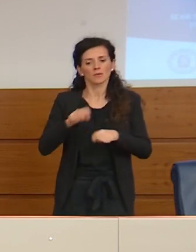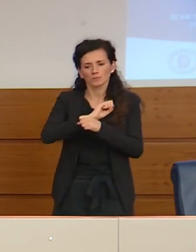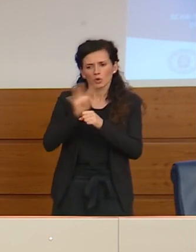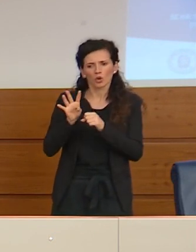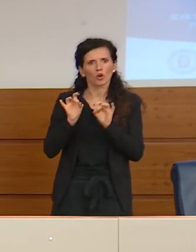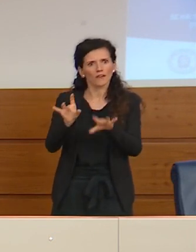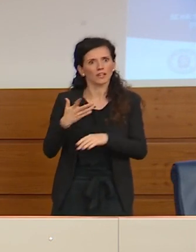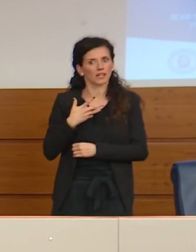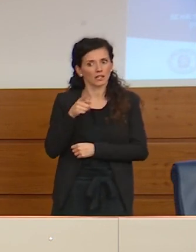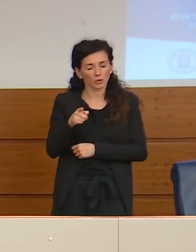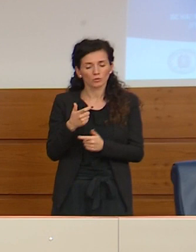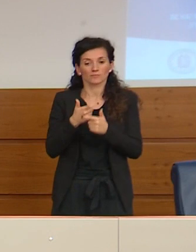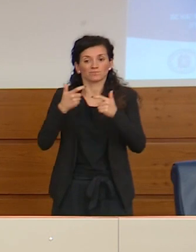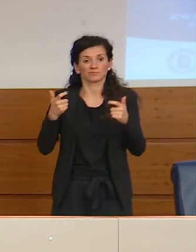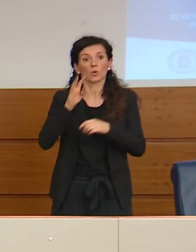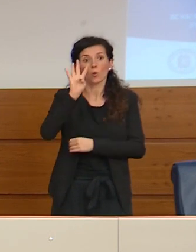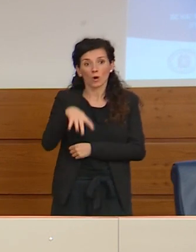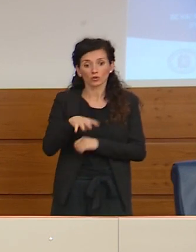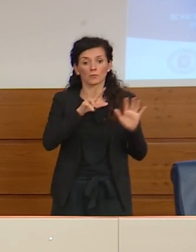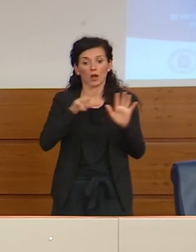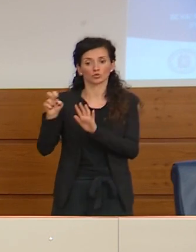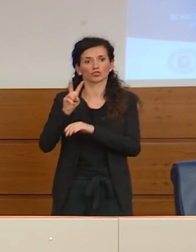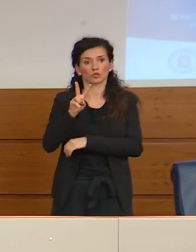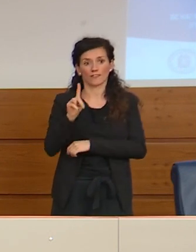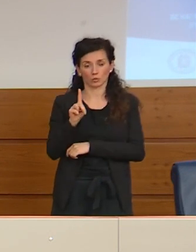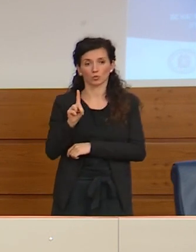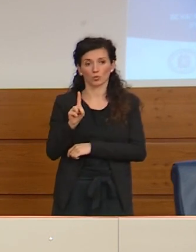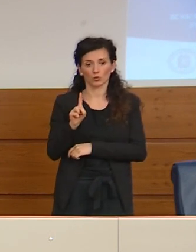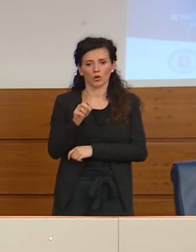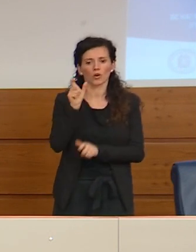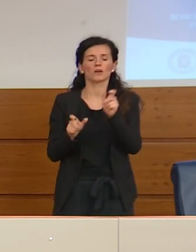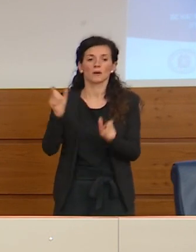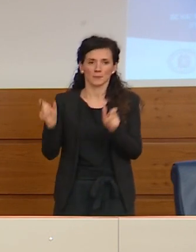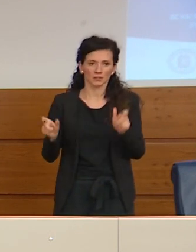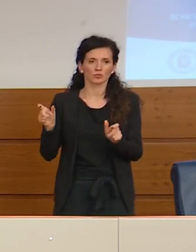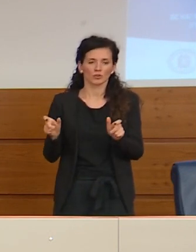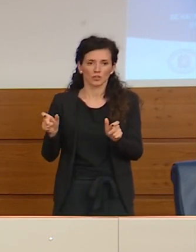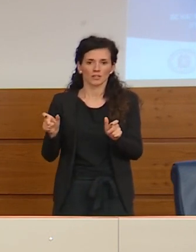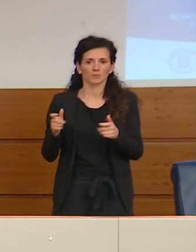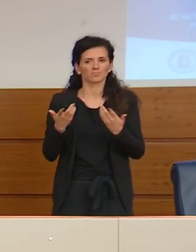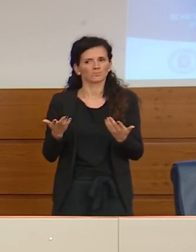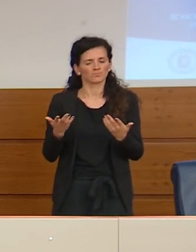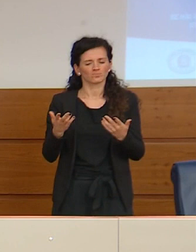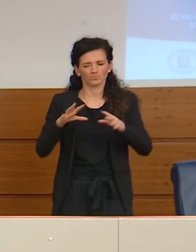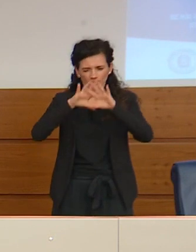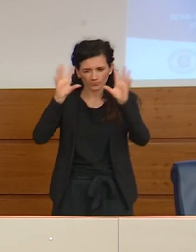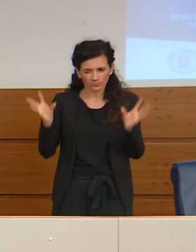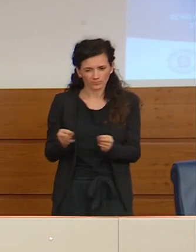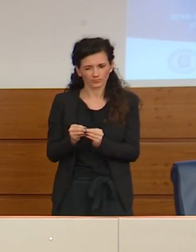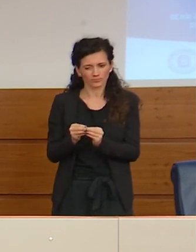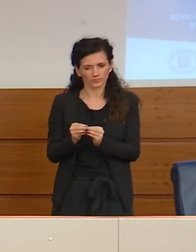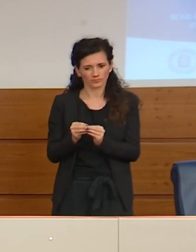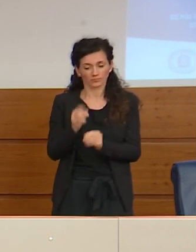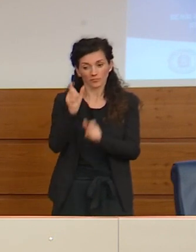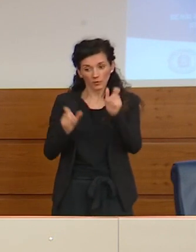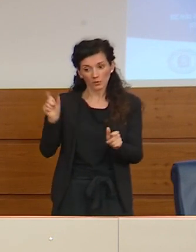el número de casos ha aumentado a cuatro mil 821 por lo que el total de enfermos activos de kobe 19 es ahora de